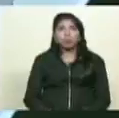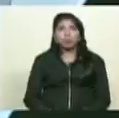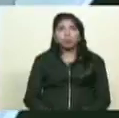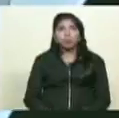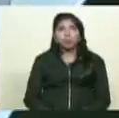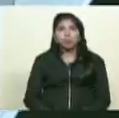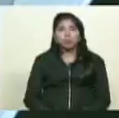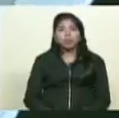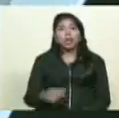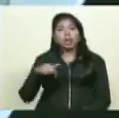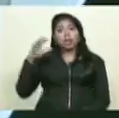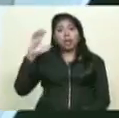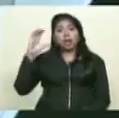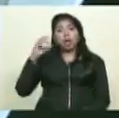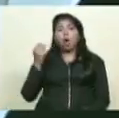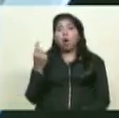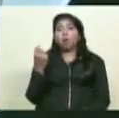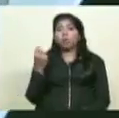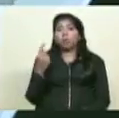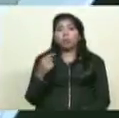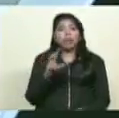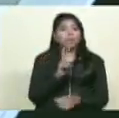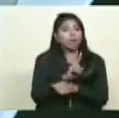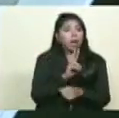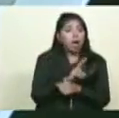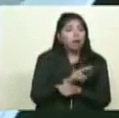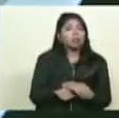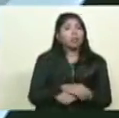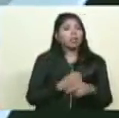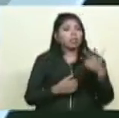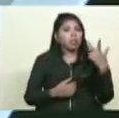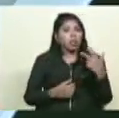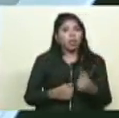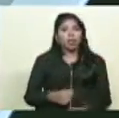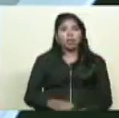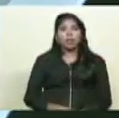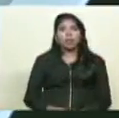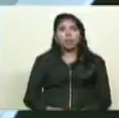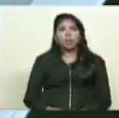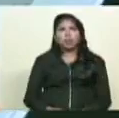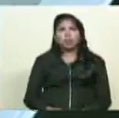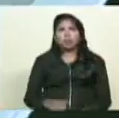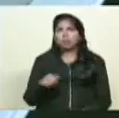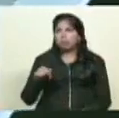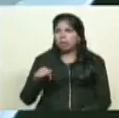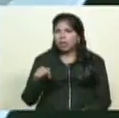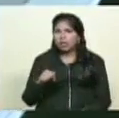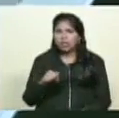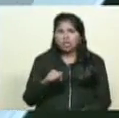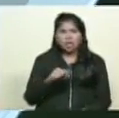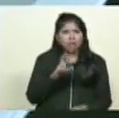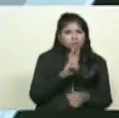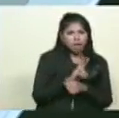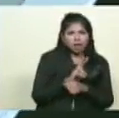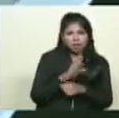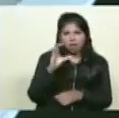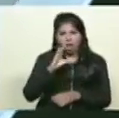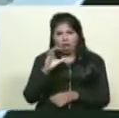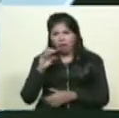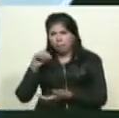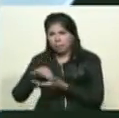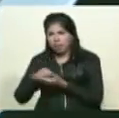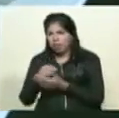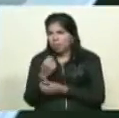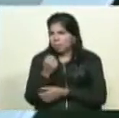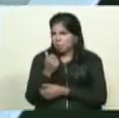En Caracas, 11. En Vargas, 3. Miranda, 23. Creo que son muy pocos para Caracas, Vargas y Miranda. Estoy seguro de